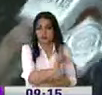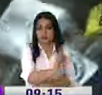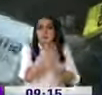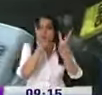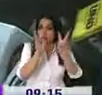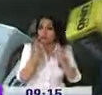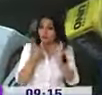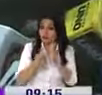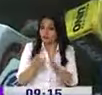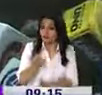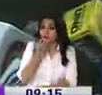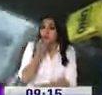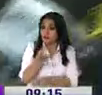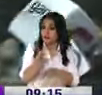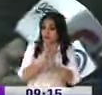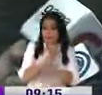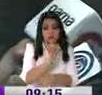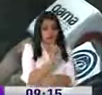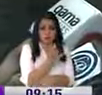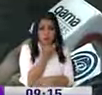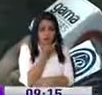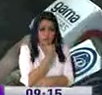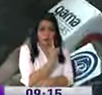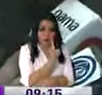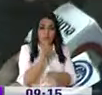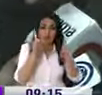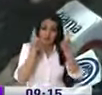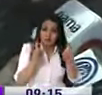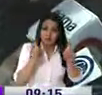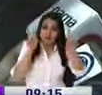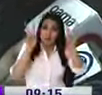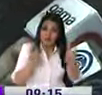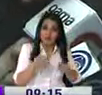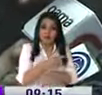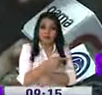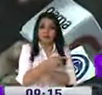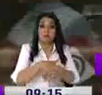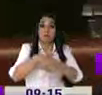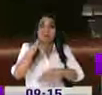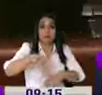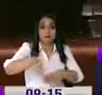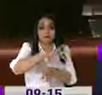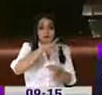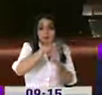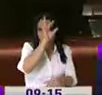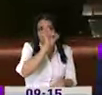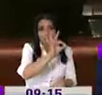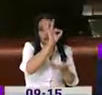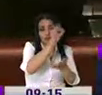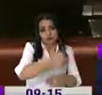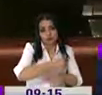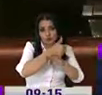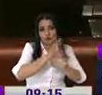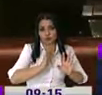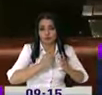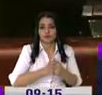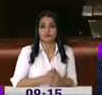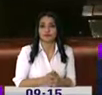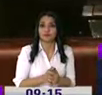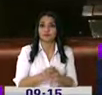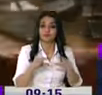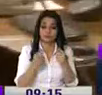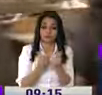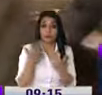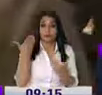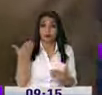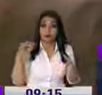temas. O sea, ¿se equivocaron en la Asamblea No, anterior? Es un tema que tiene que ser decidido por las mayorías. Así las cosas. El partido de gobierno espera